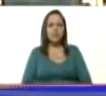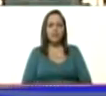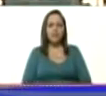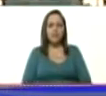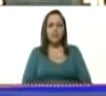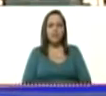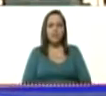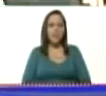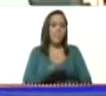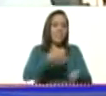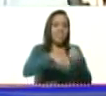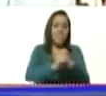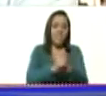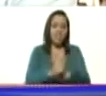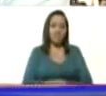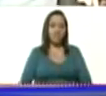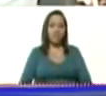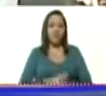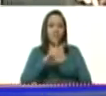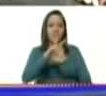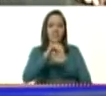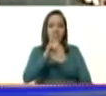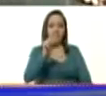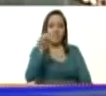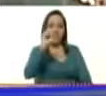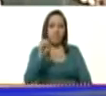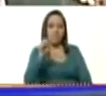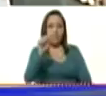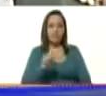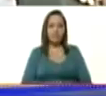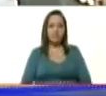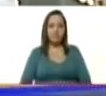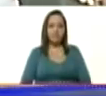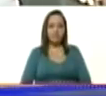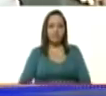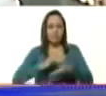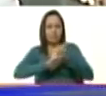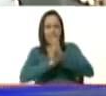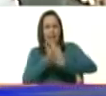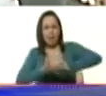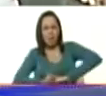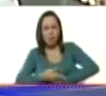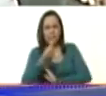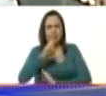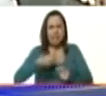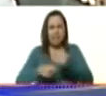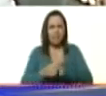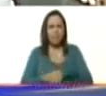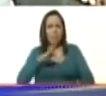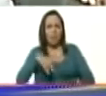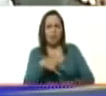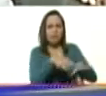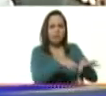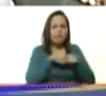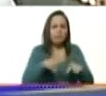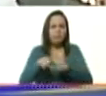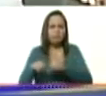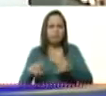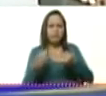vendieron Viasa, la quebró para apoderarse de sus